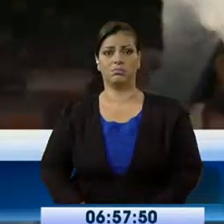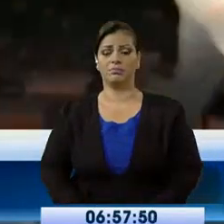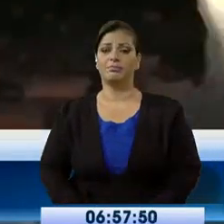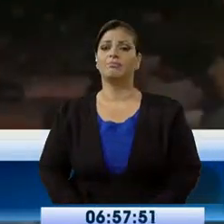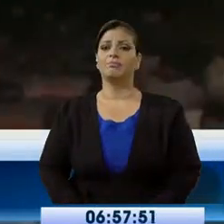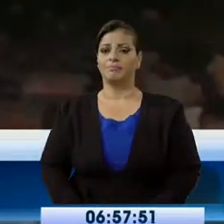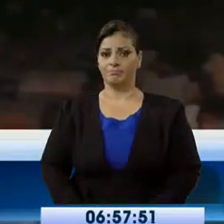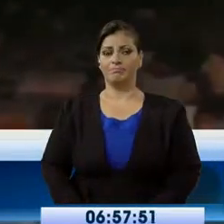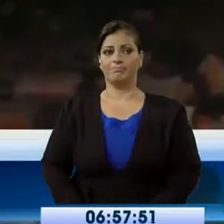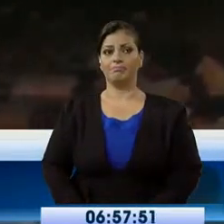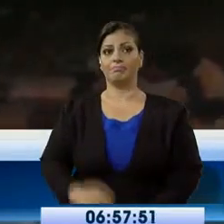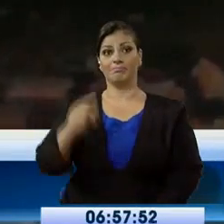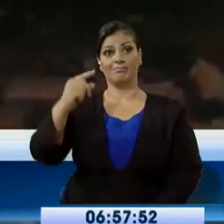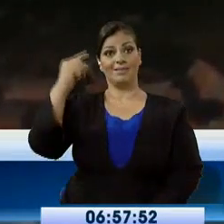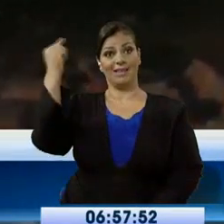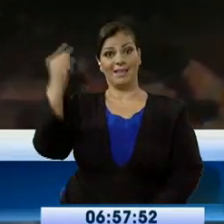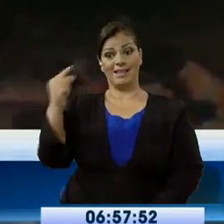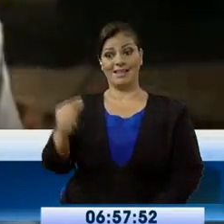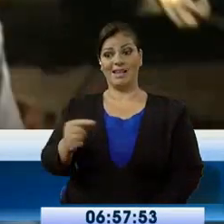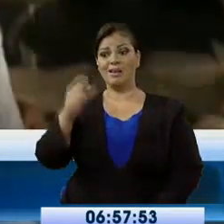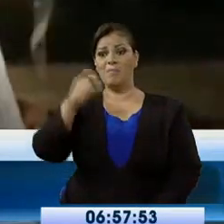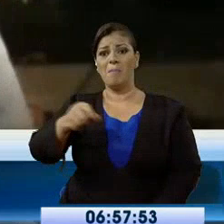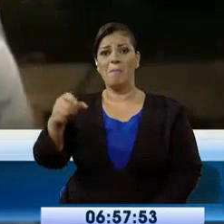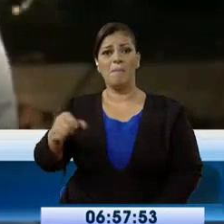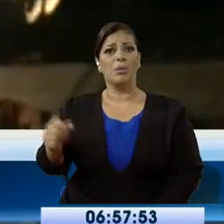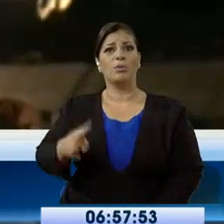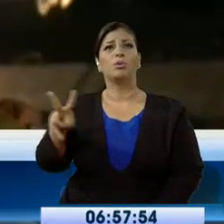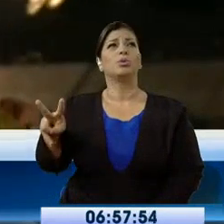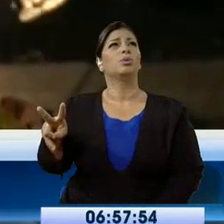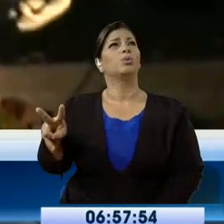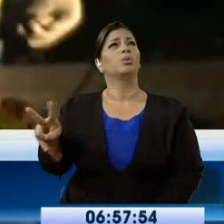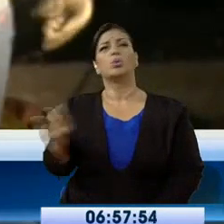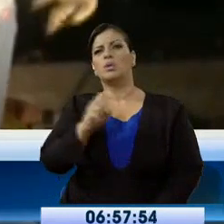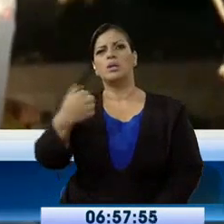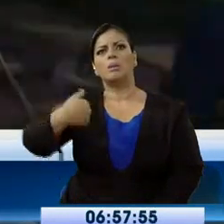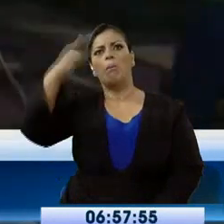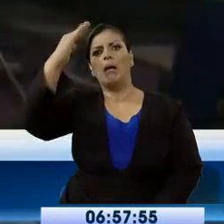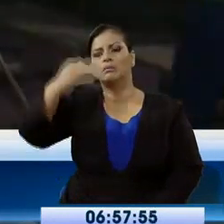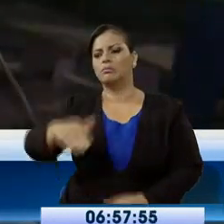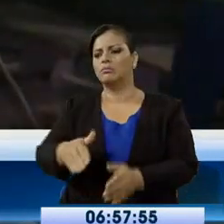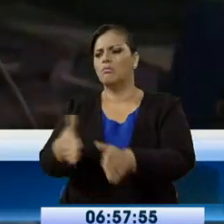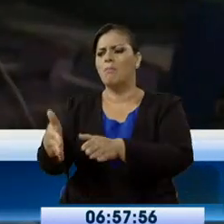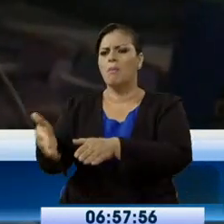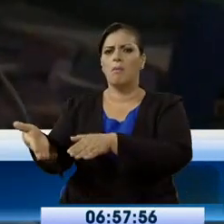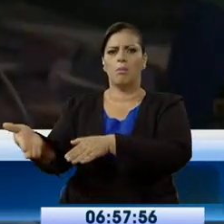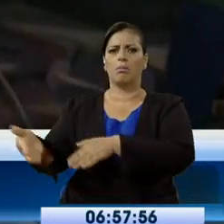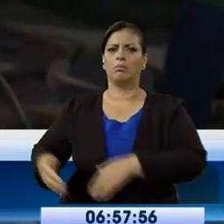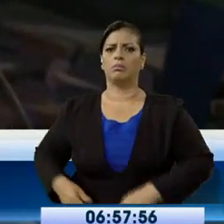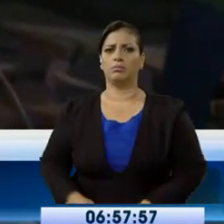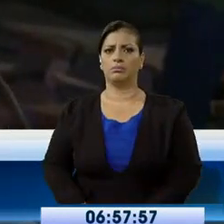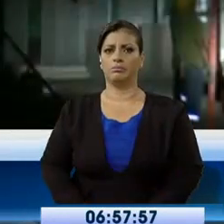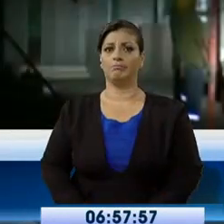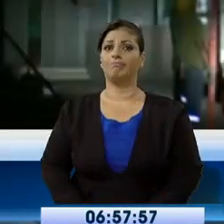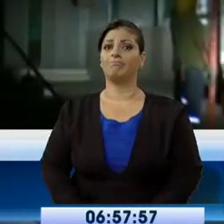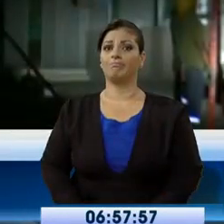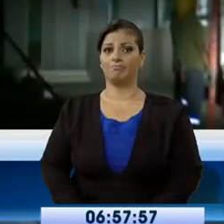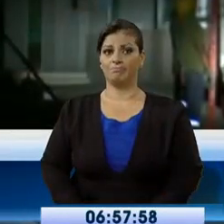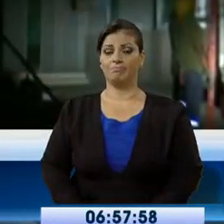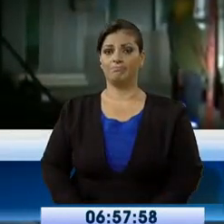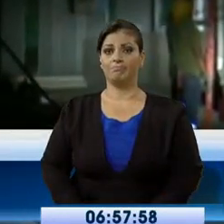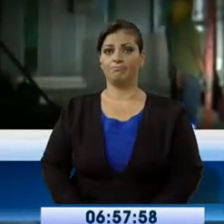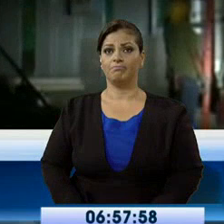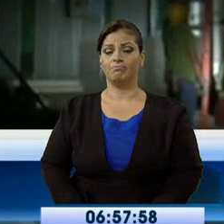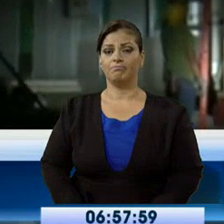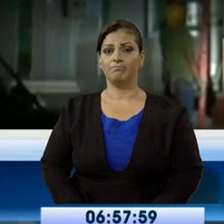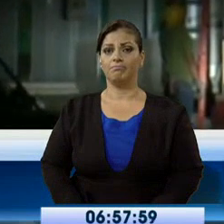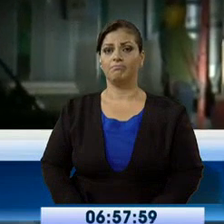de 600, ¿no? Exactamente. En todo caso, Italia aumentó a 250. 250, ¿sí? 252, decía la CNN.